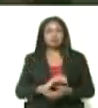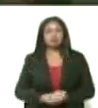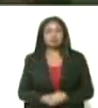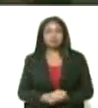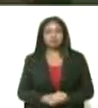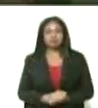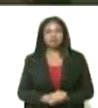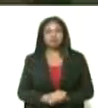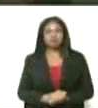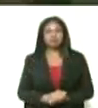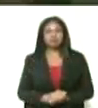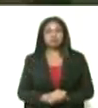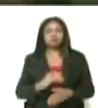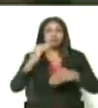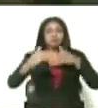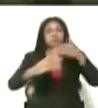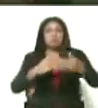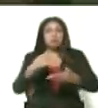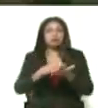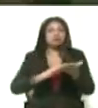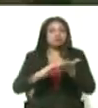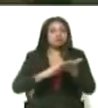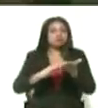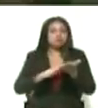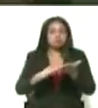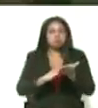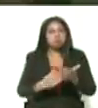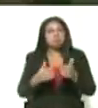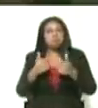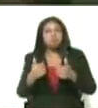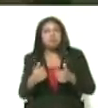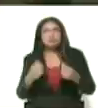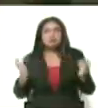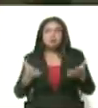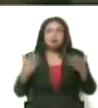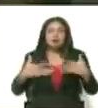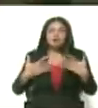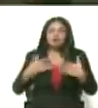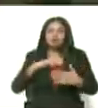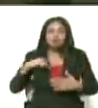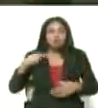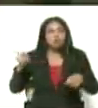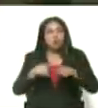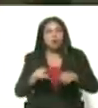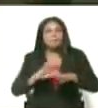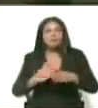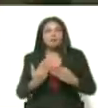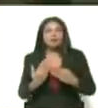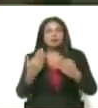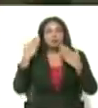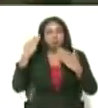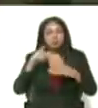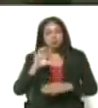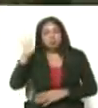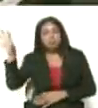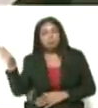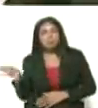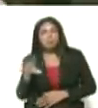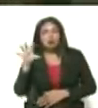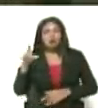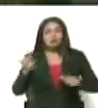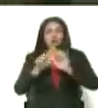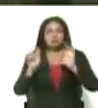ha venido con una tasa de recuperación, lo cual debe animarnos a nosotros a saludar a estos pueblos